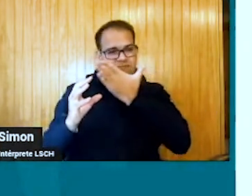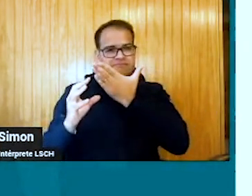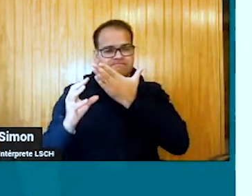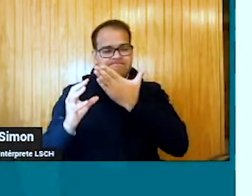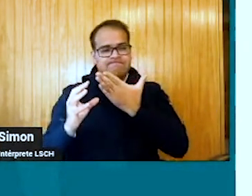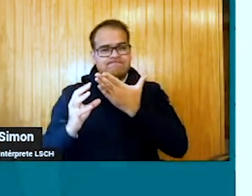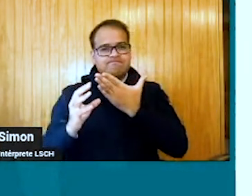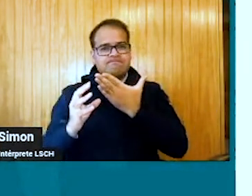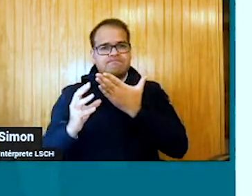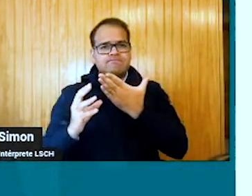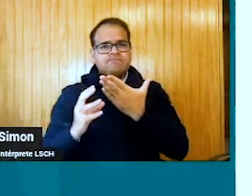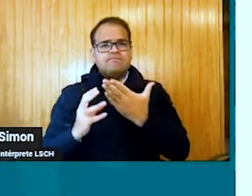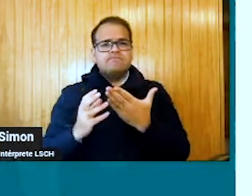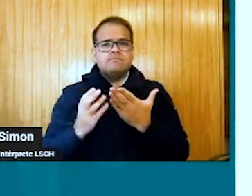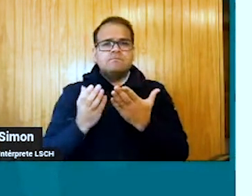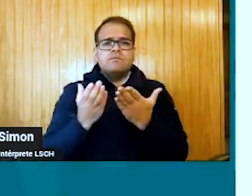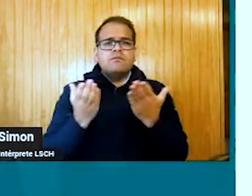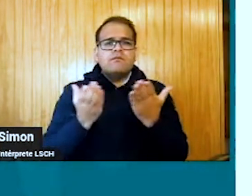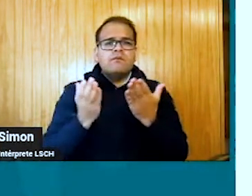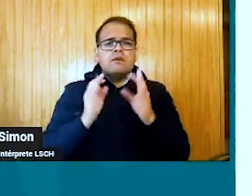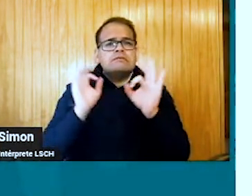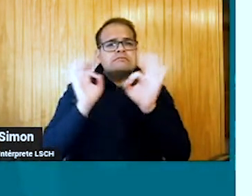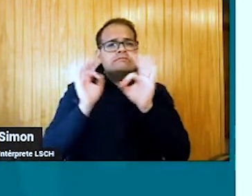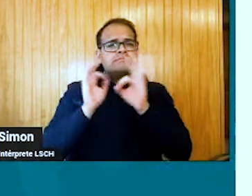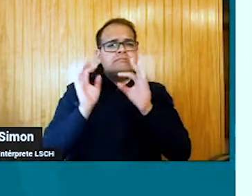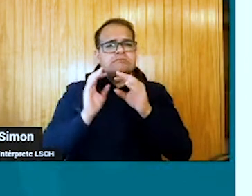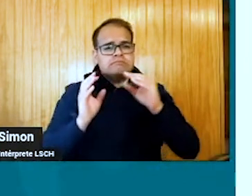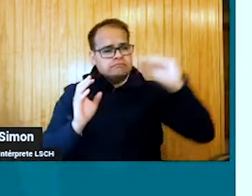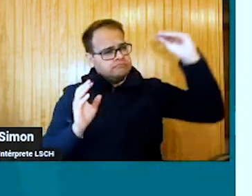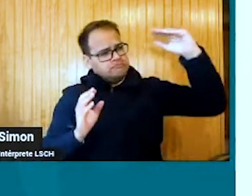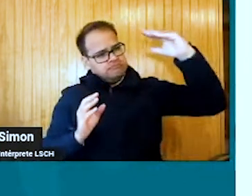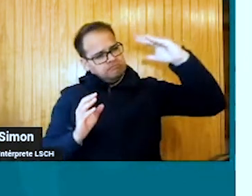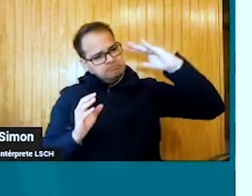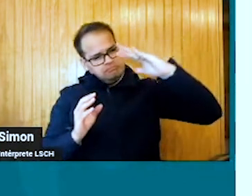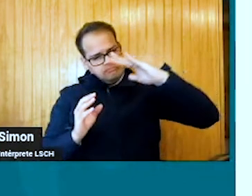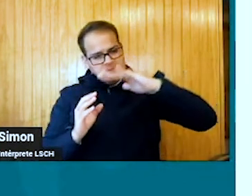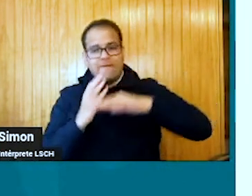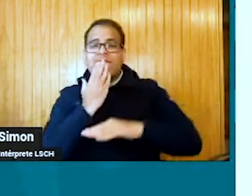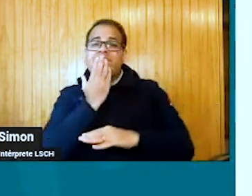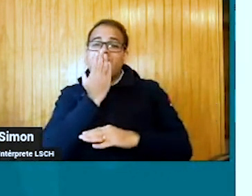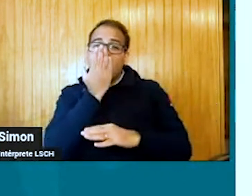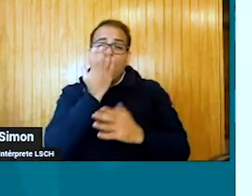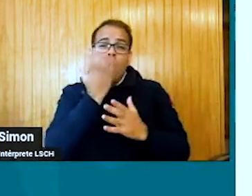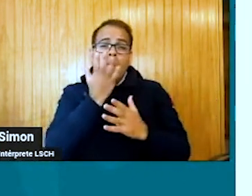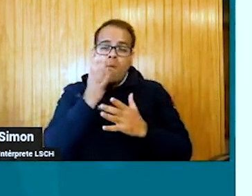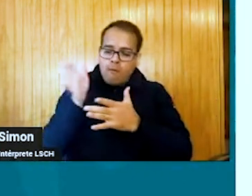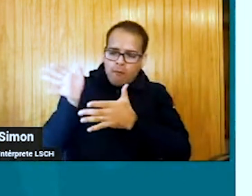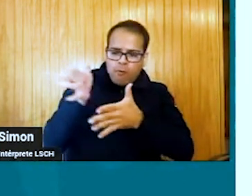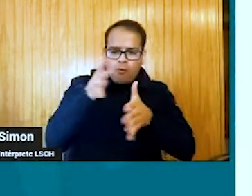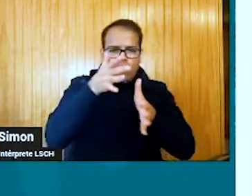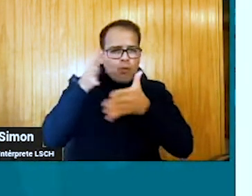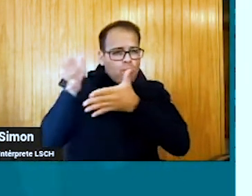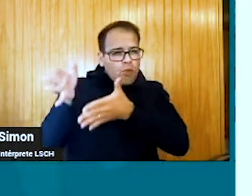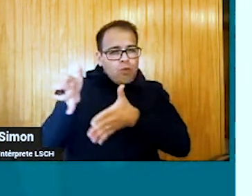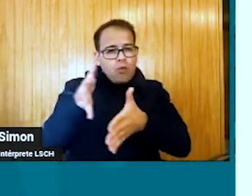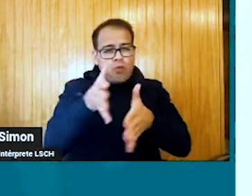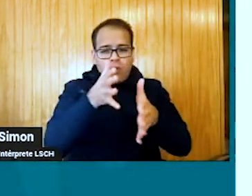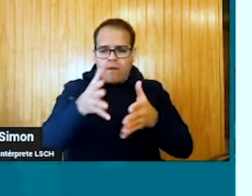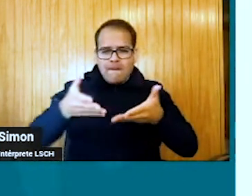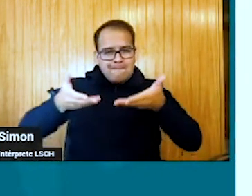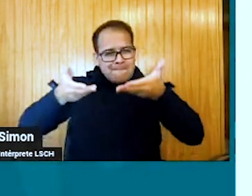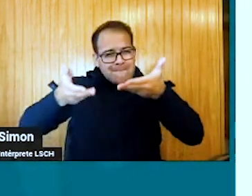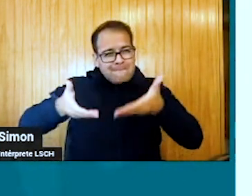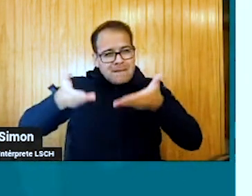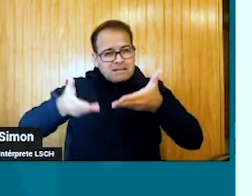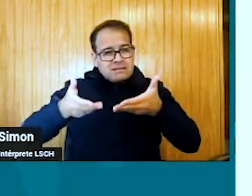¿Cómo actúan las heladas? Las heladas es aire frío. El aire frío es más denso que el caliente,